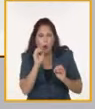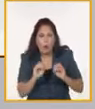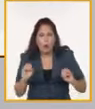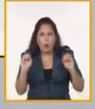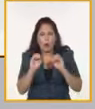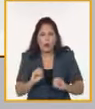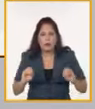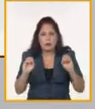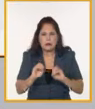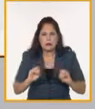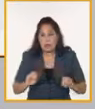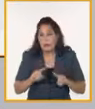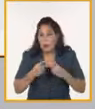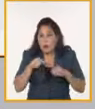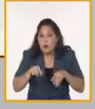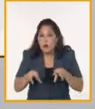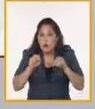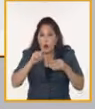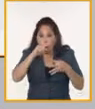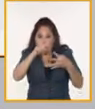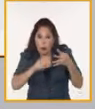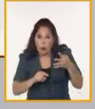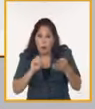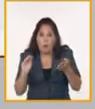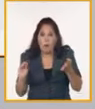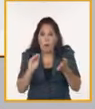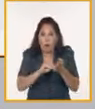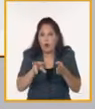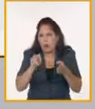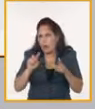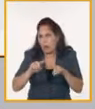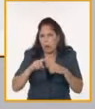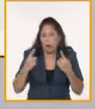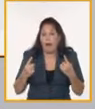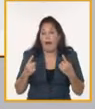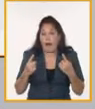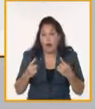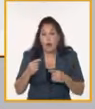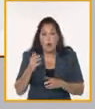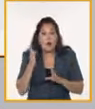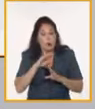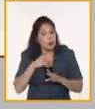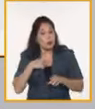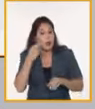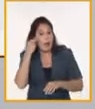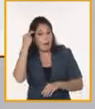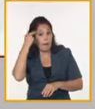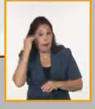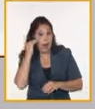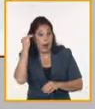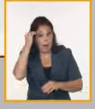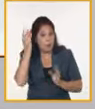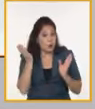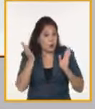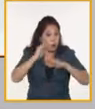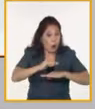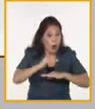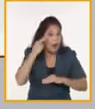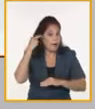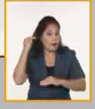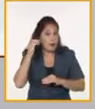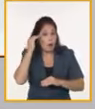flexibilizar en el todos estos proceso porque cuando usted no está apto usted no está capacitado para cuidar un enfermo